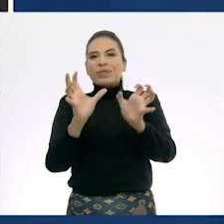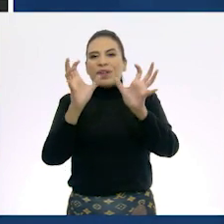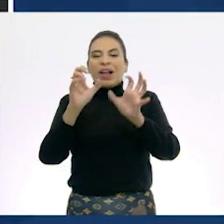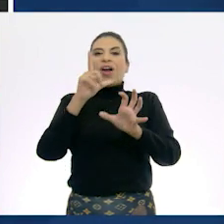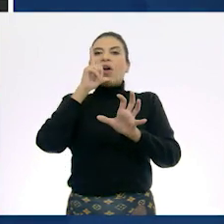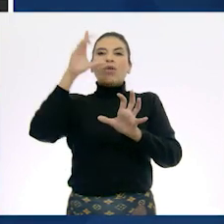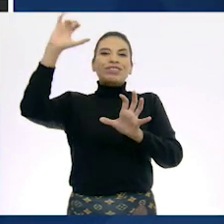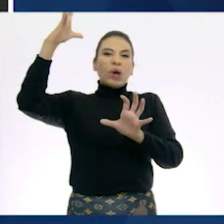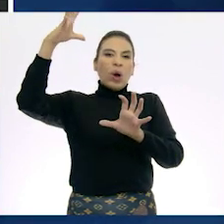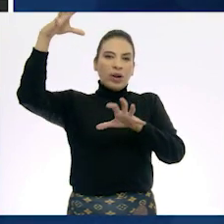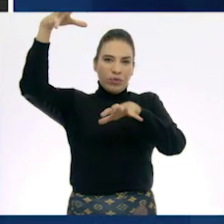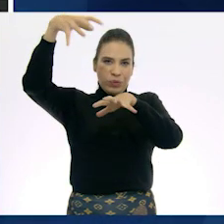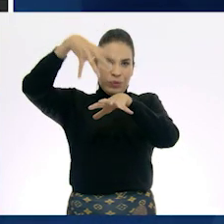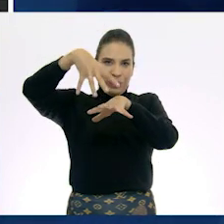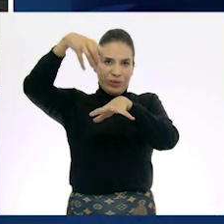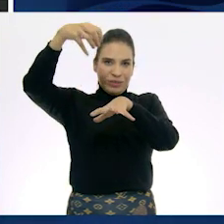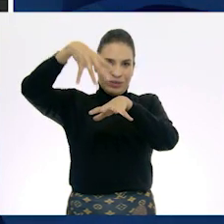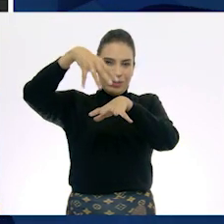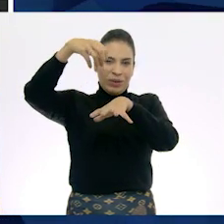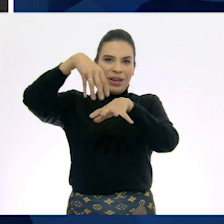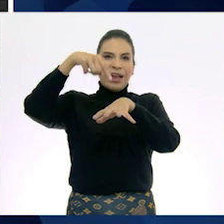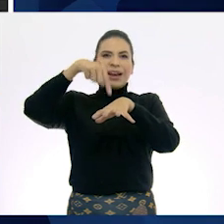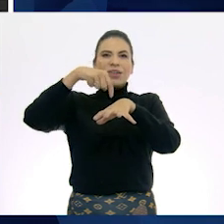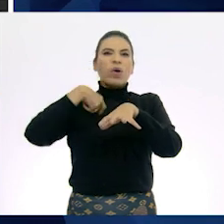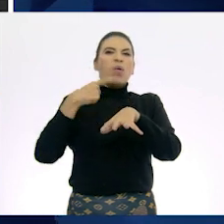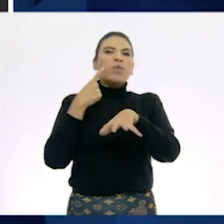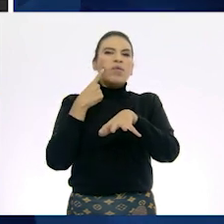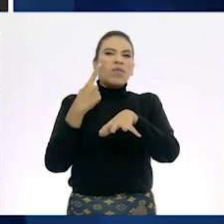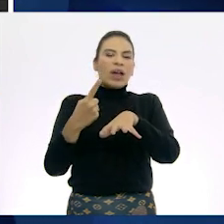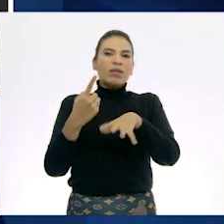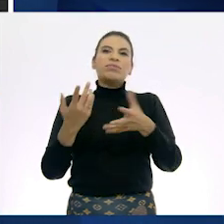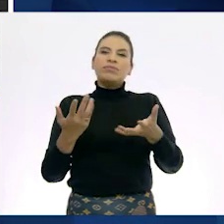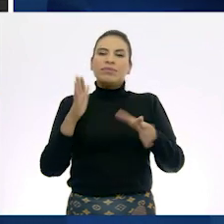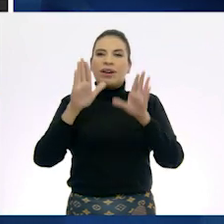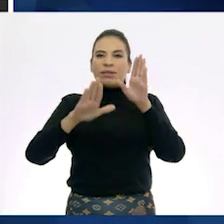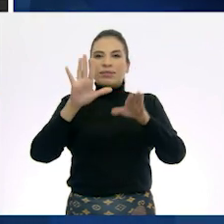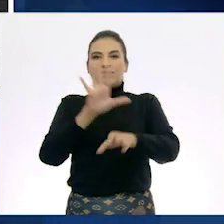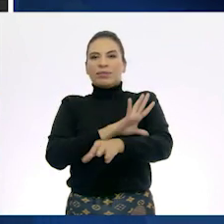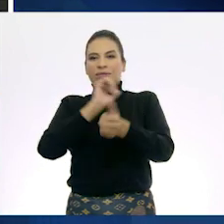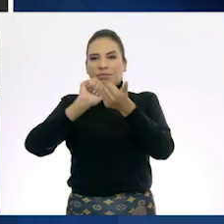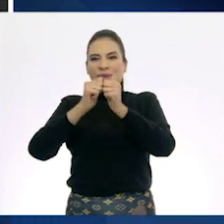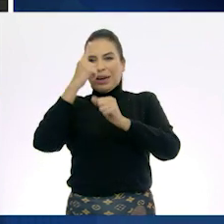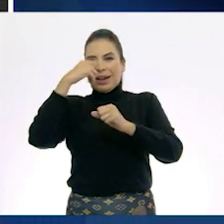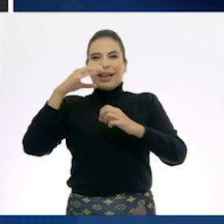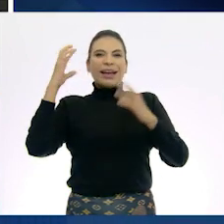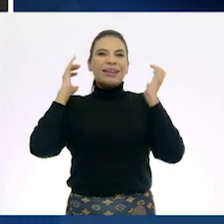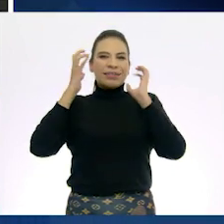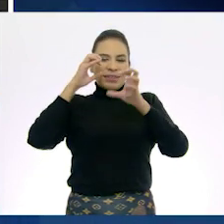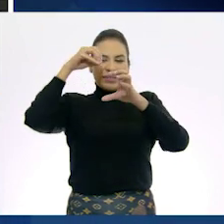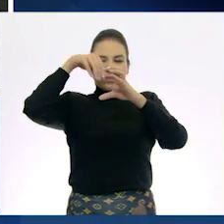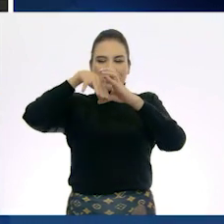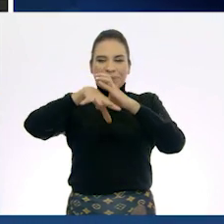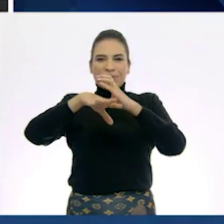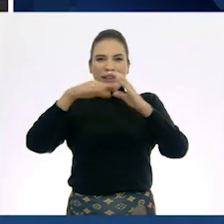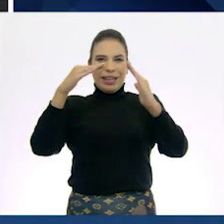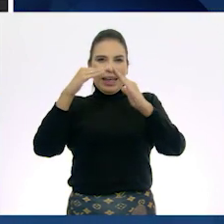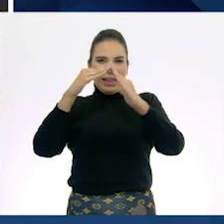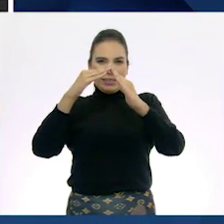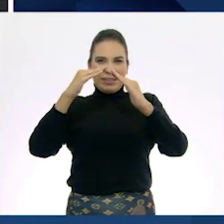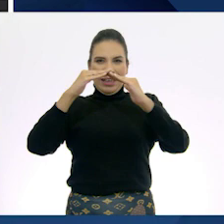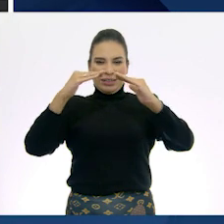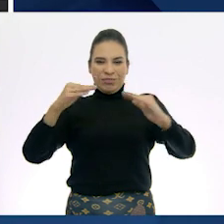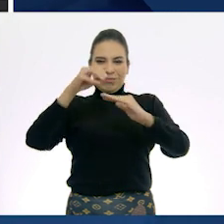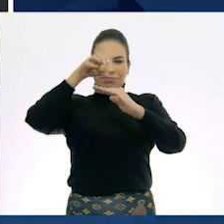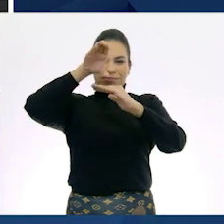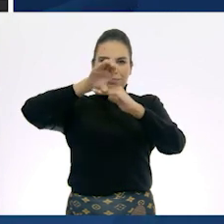solares. Sí, y fíjate que yo los he visto ya ahora como calentadores solares y en las azoteas de las casas ya